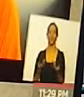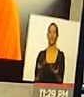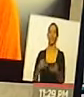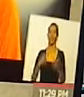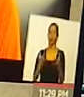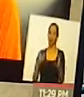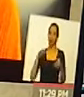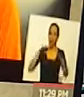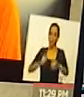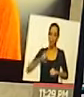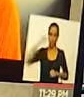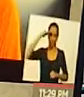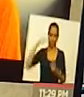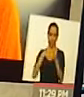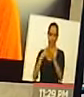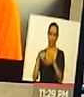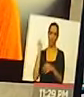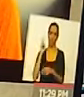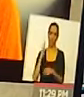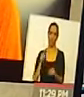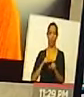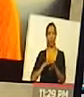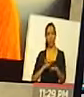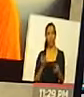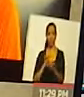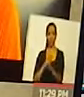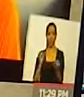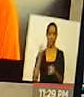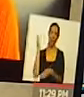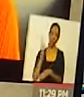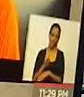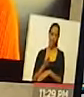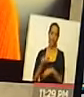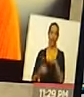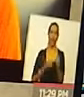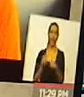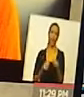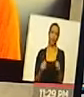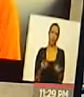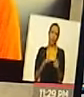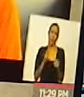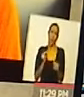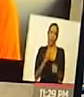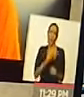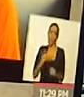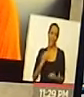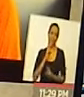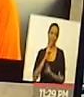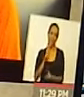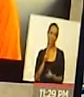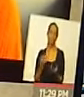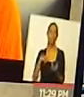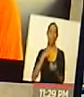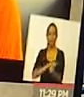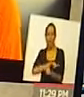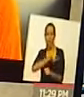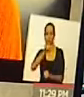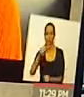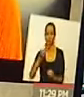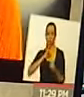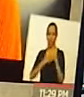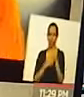a Venezuela. Porque, bueno, finalmente, las sanciones han hecho un efecto, pero no tanto como quisieran, y después de la gira que Juan Guaidó hizo en